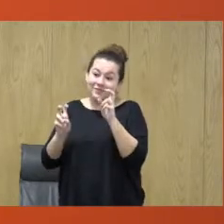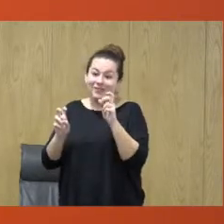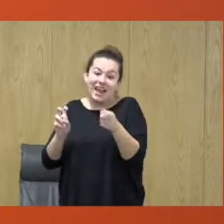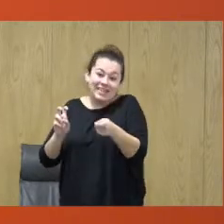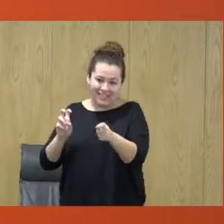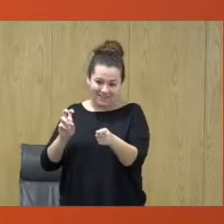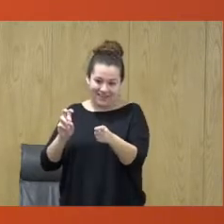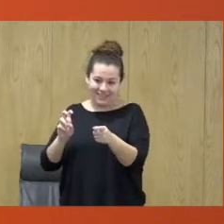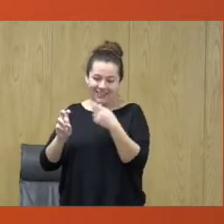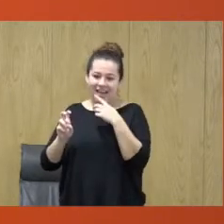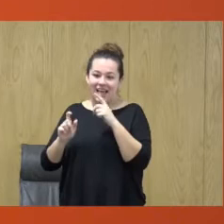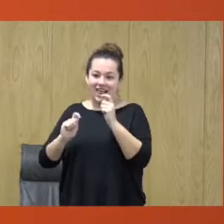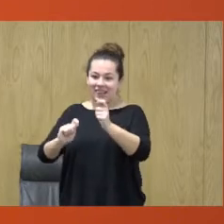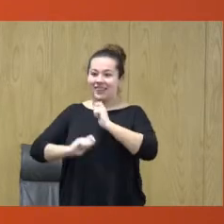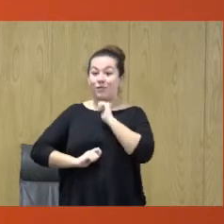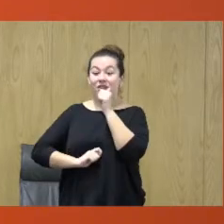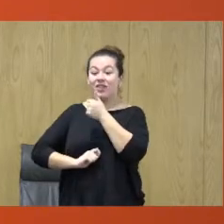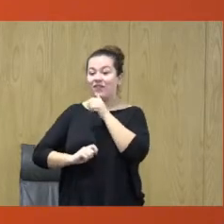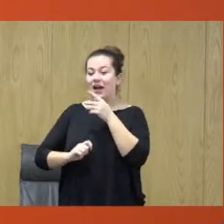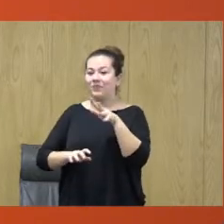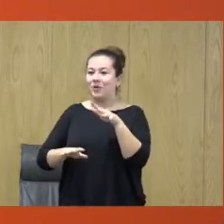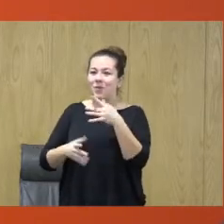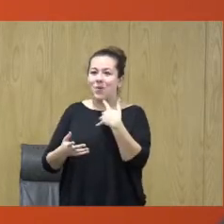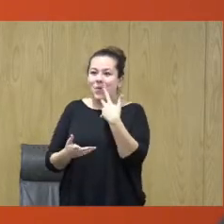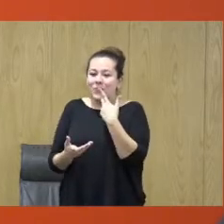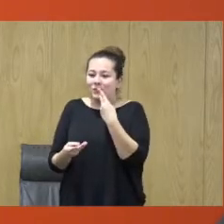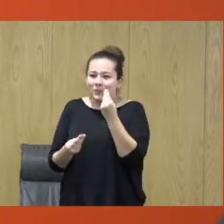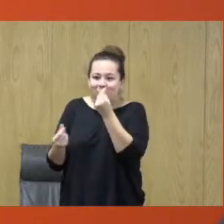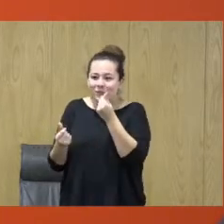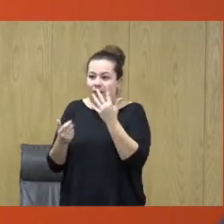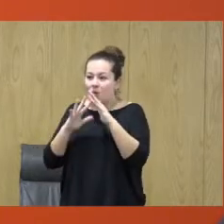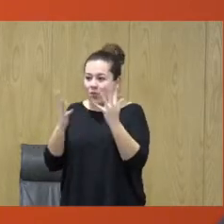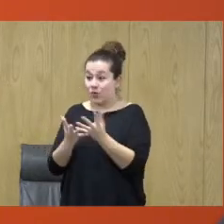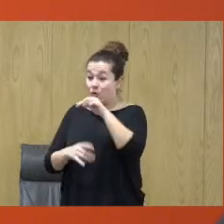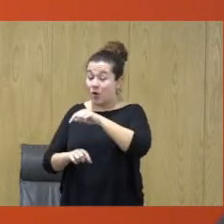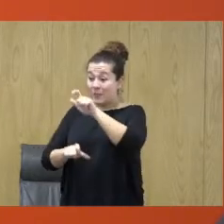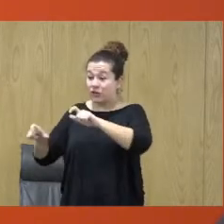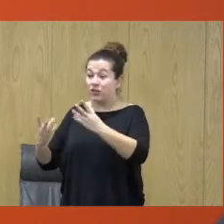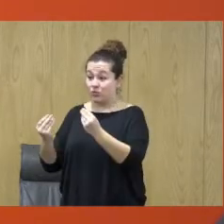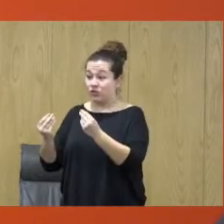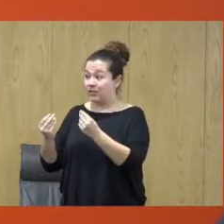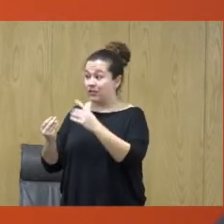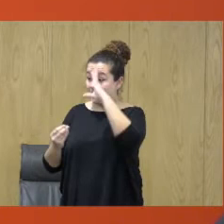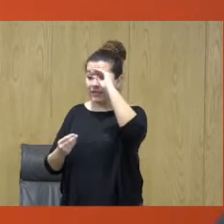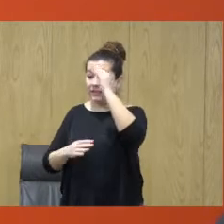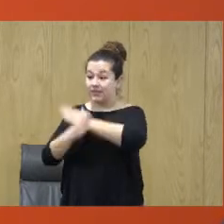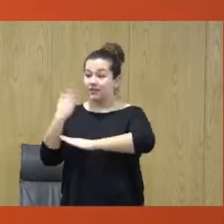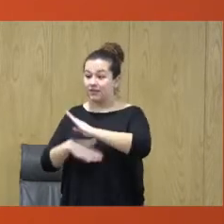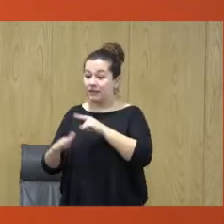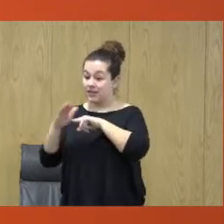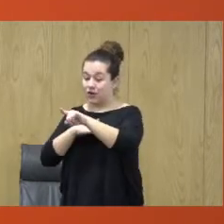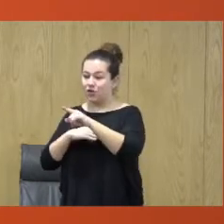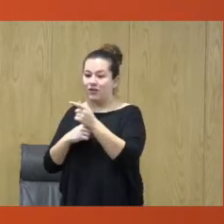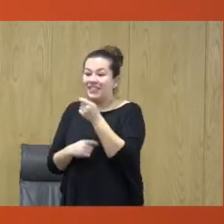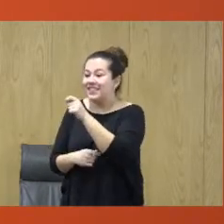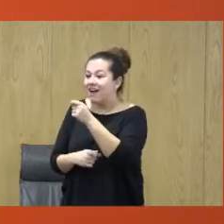que descifra el misterio del mundo. Y hoy muchas personas con discapacidad intelectual y del desarrollo no tienen esa llave porque no